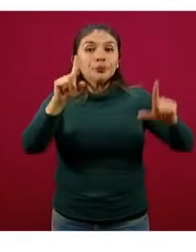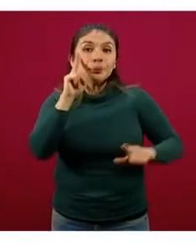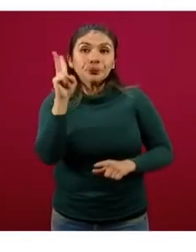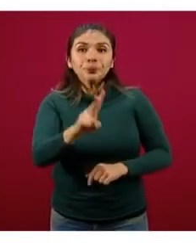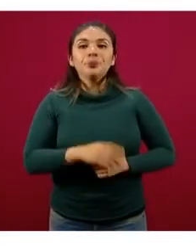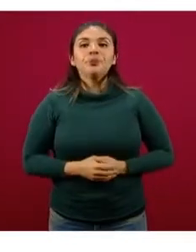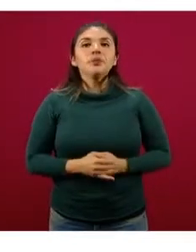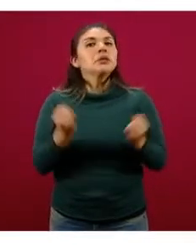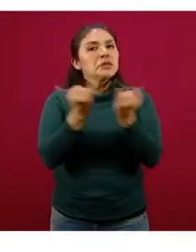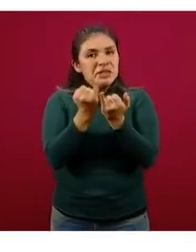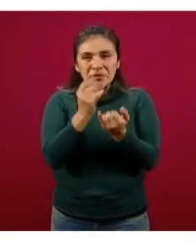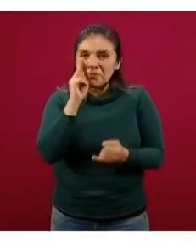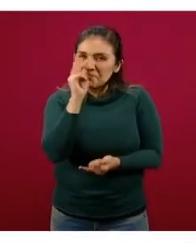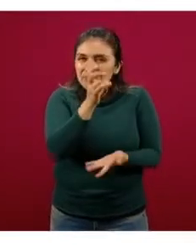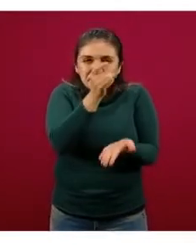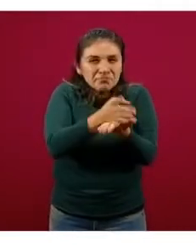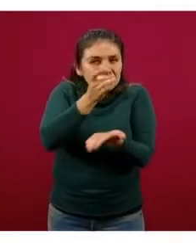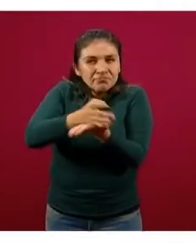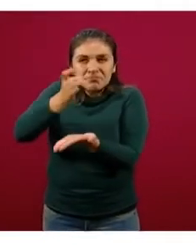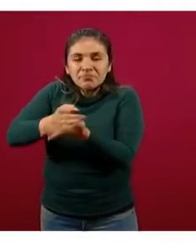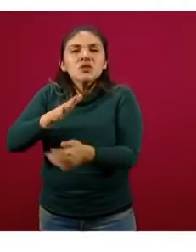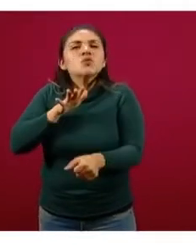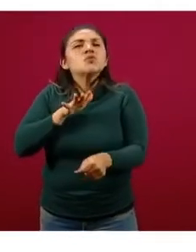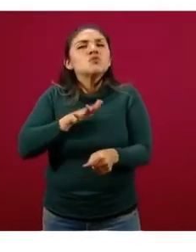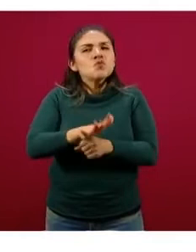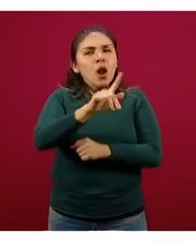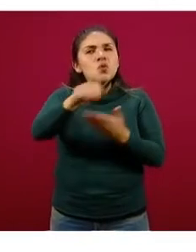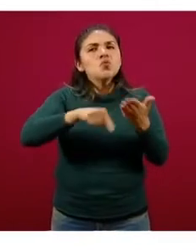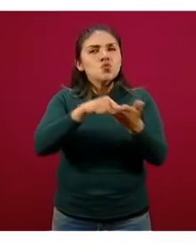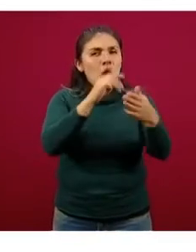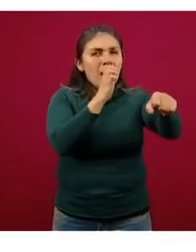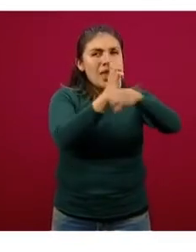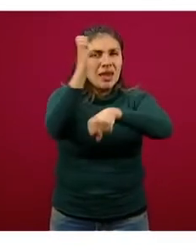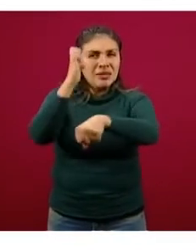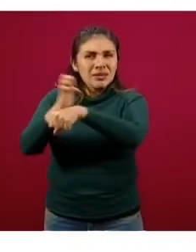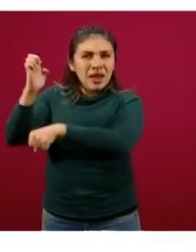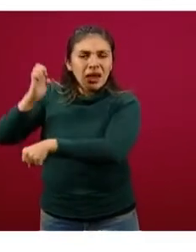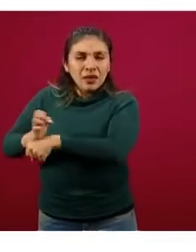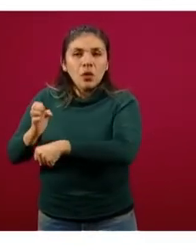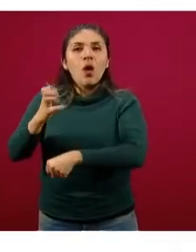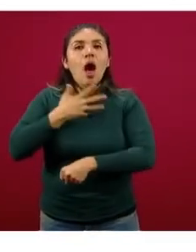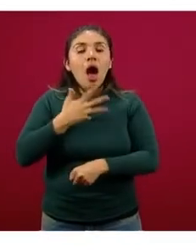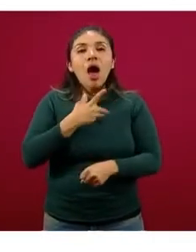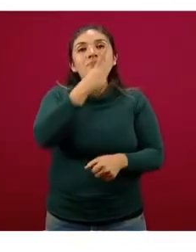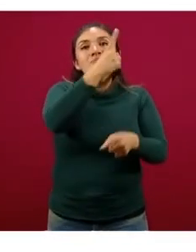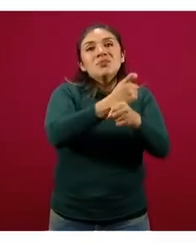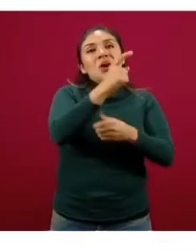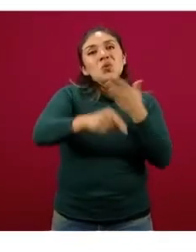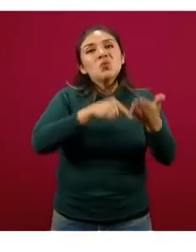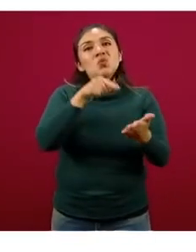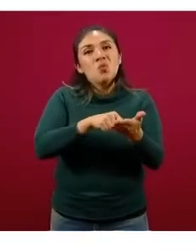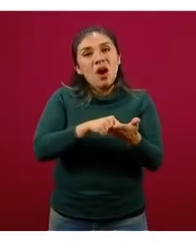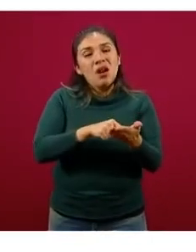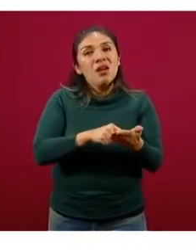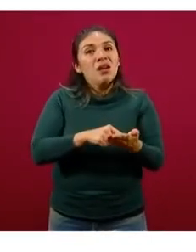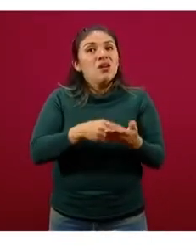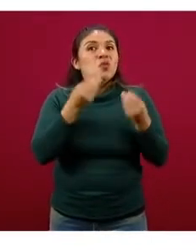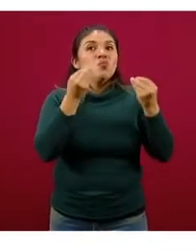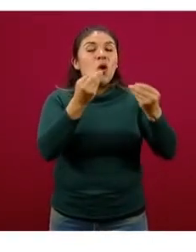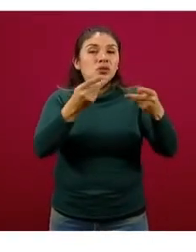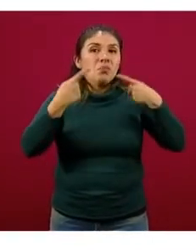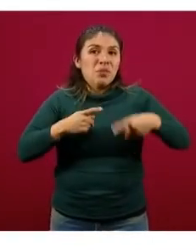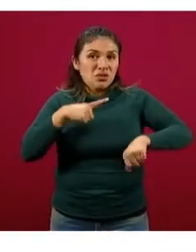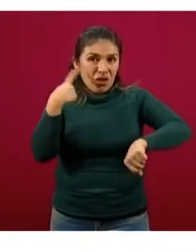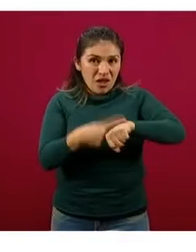podemos rápidamente también identificar cuáles son las entidades federativas que están en los primeros lugares de casos